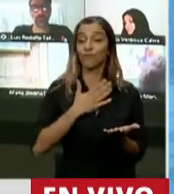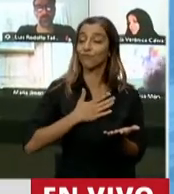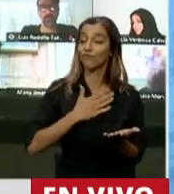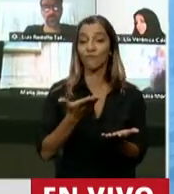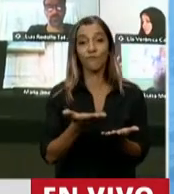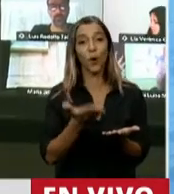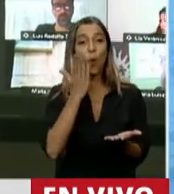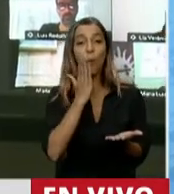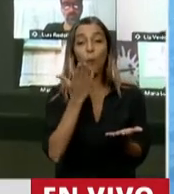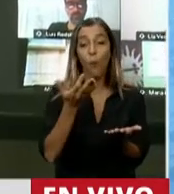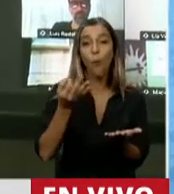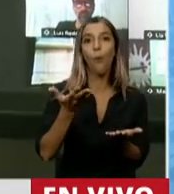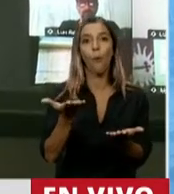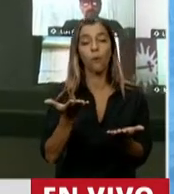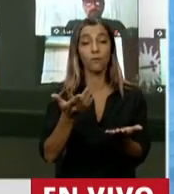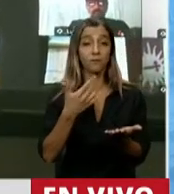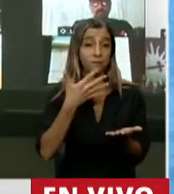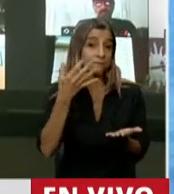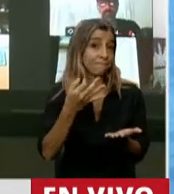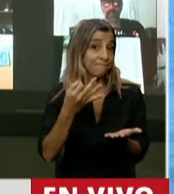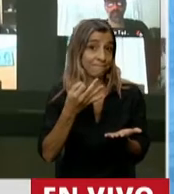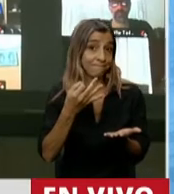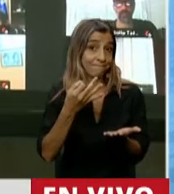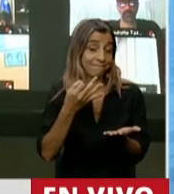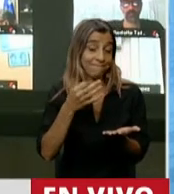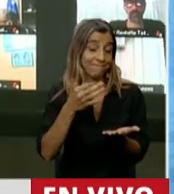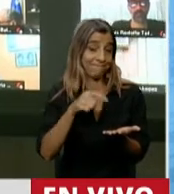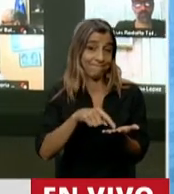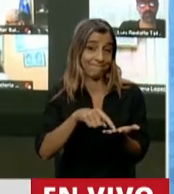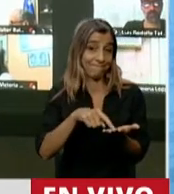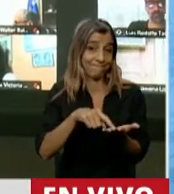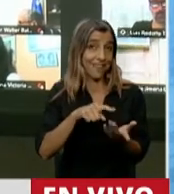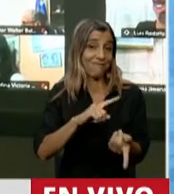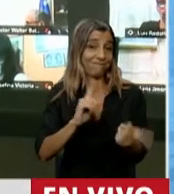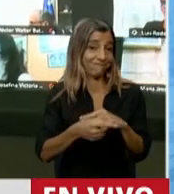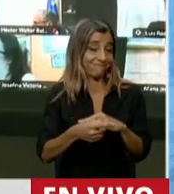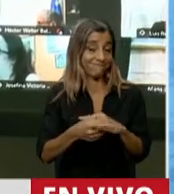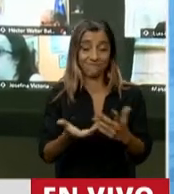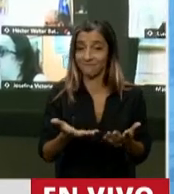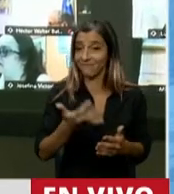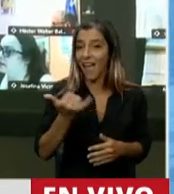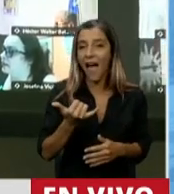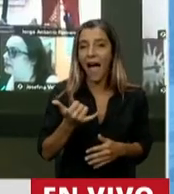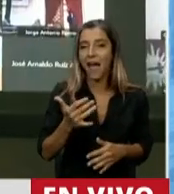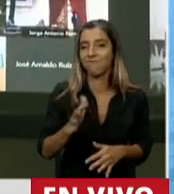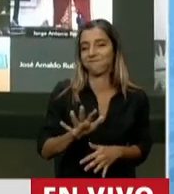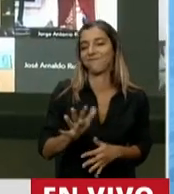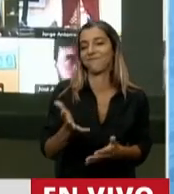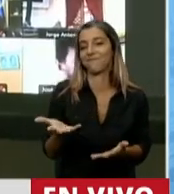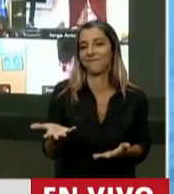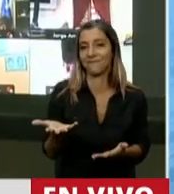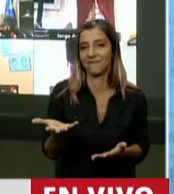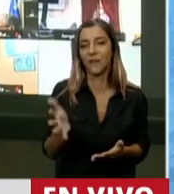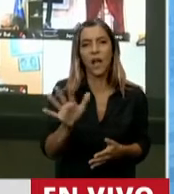detrás y en el fondo tiene connotaciones perversas no se puede